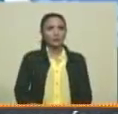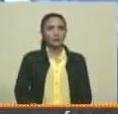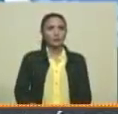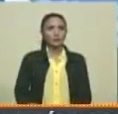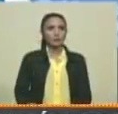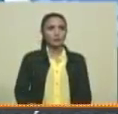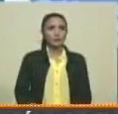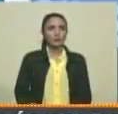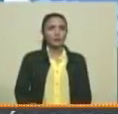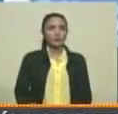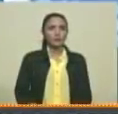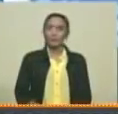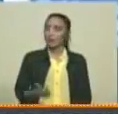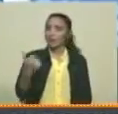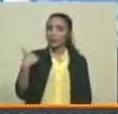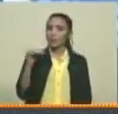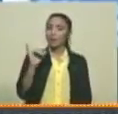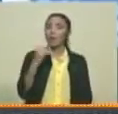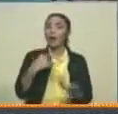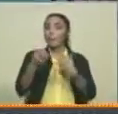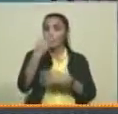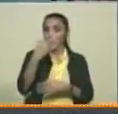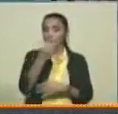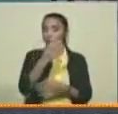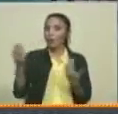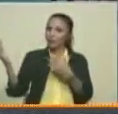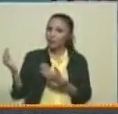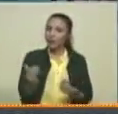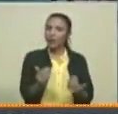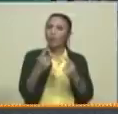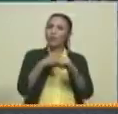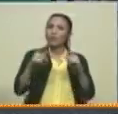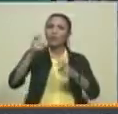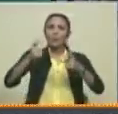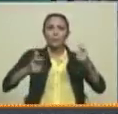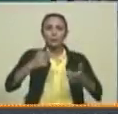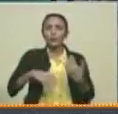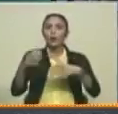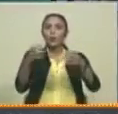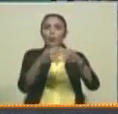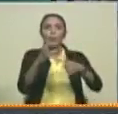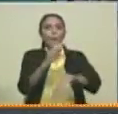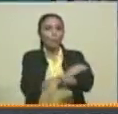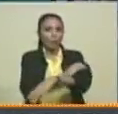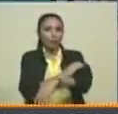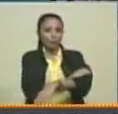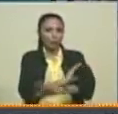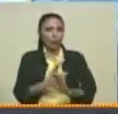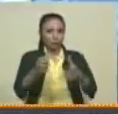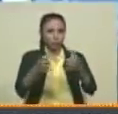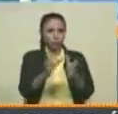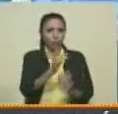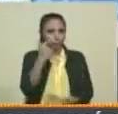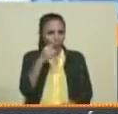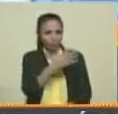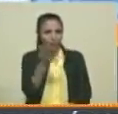Aquí mismo en el despacho 1 de Miraflores he recibido a partidos políticos de la oposición. Ustedes lo han visto,